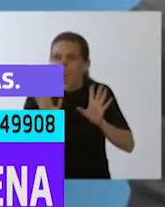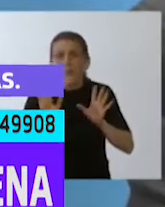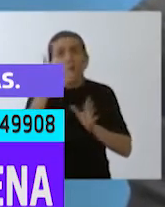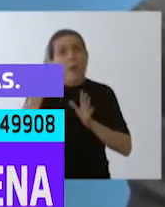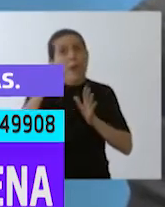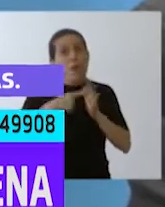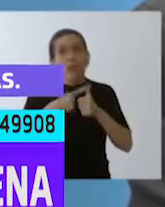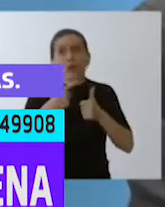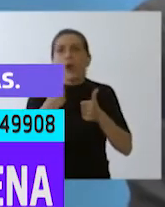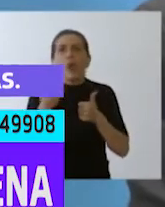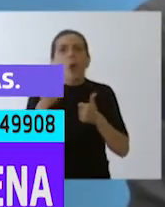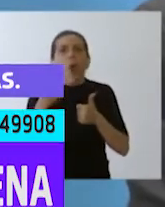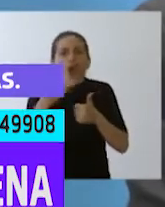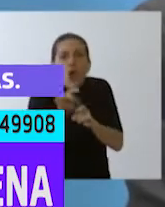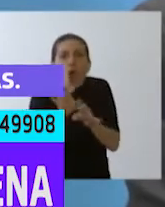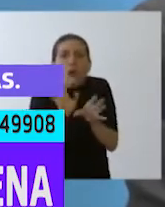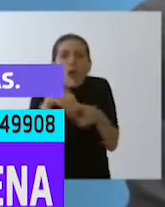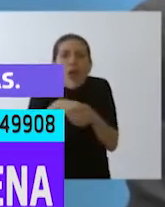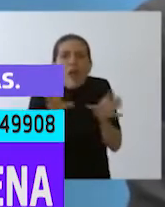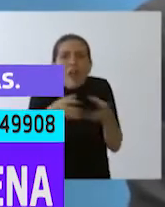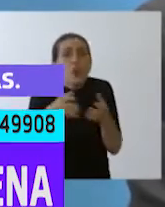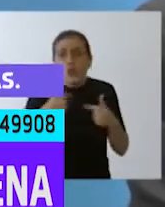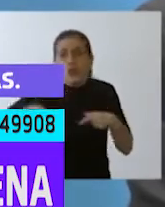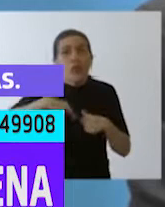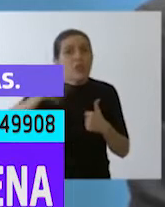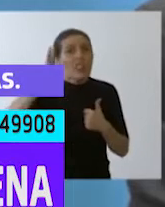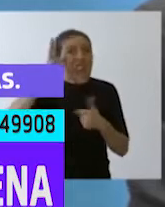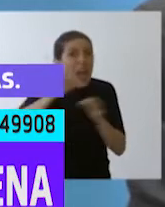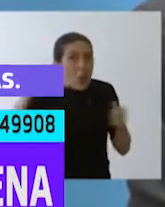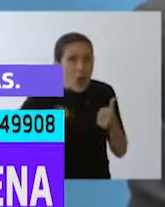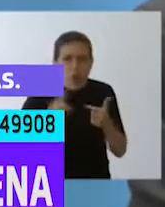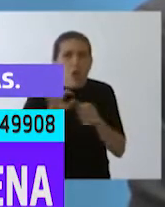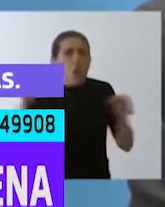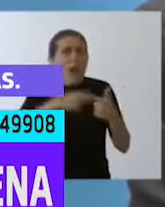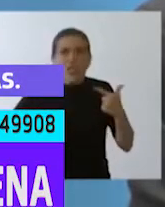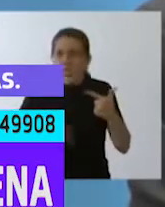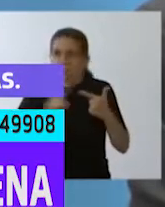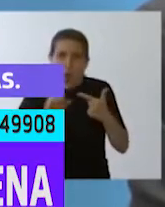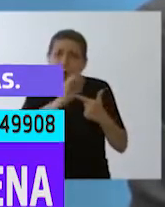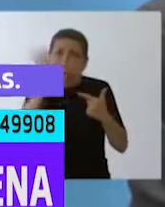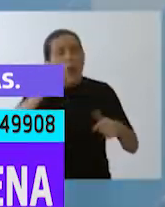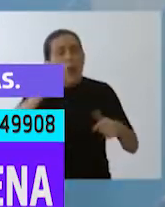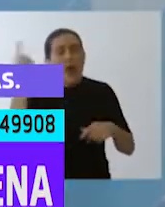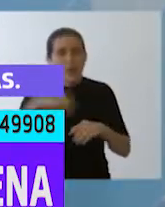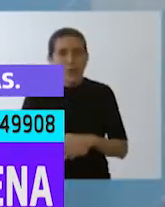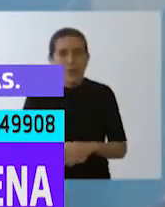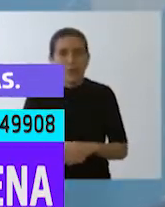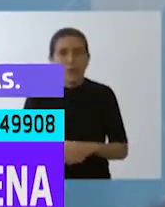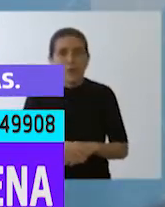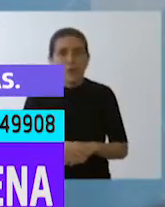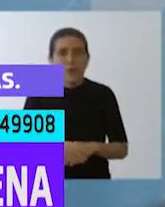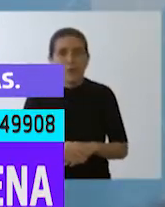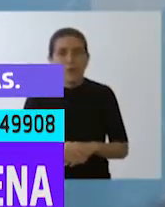y esto es importante porque de todo ese análisis de mucha gente surgen las recomendaciones, ¿no es cierto?, que son meramente